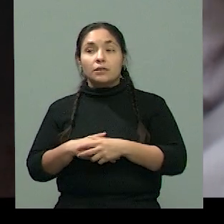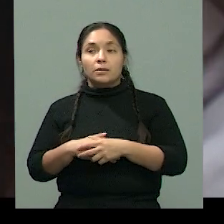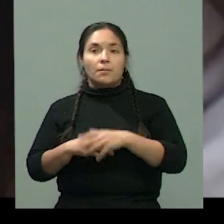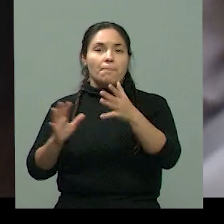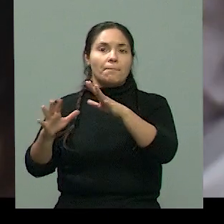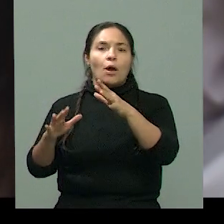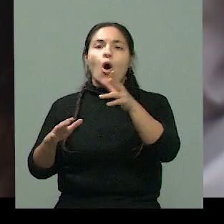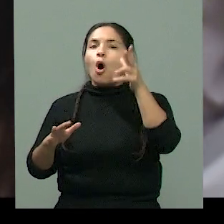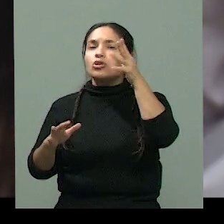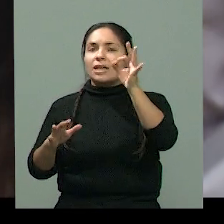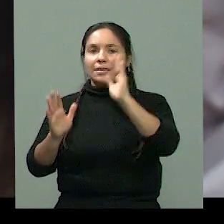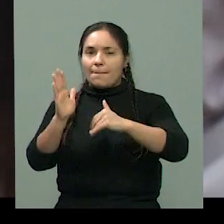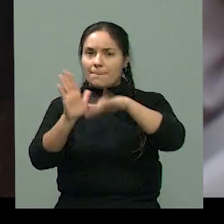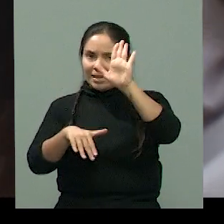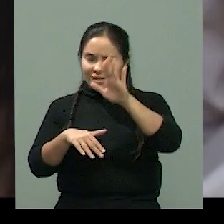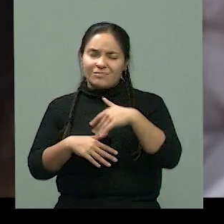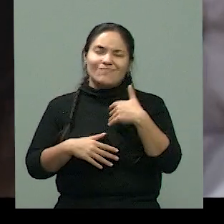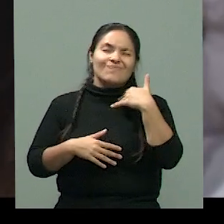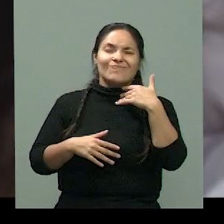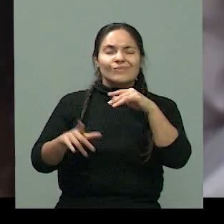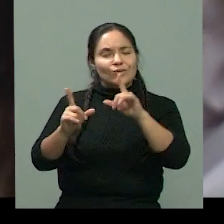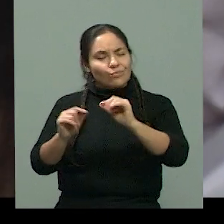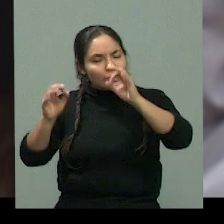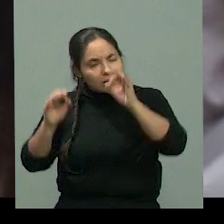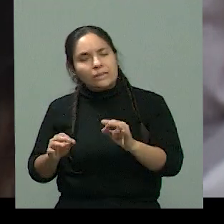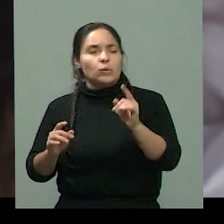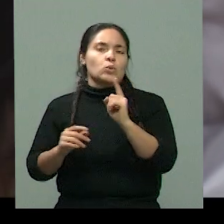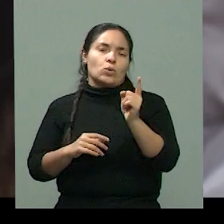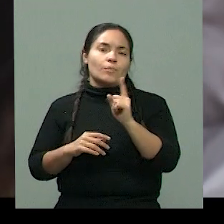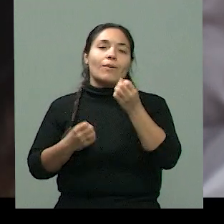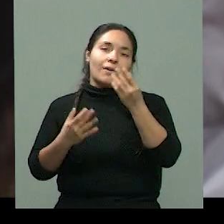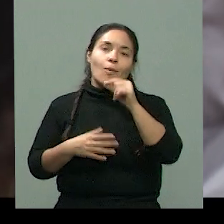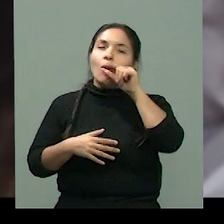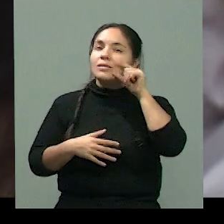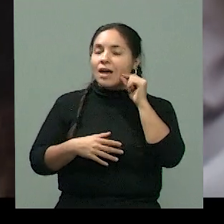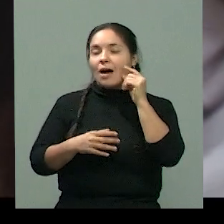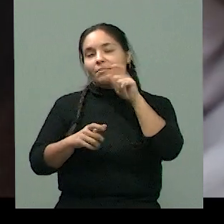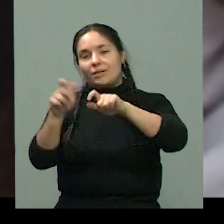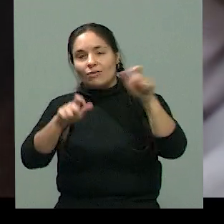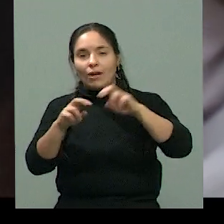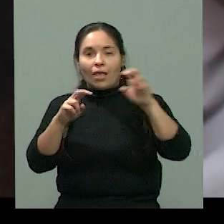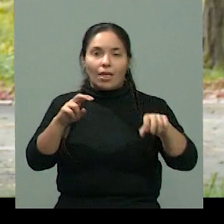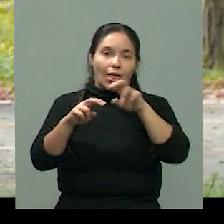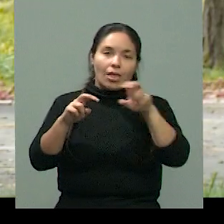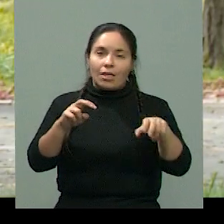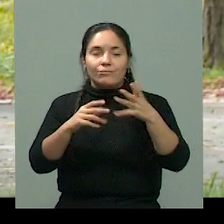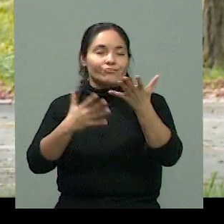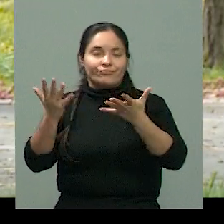más de 80, pero no estoy segura el número porque viste que entre grupos de WhatsApp y gente que va y viene.